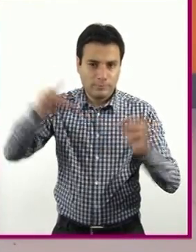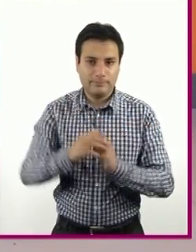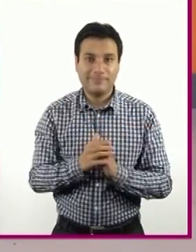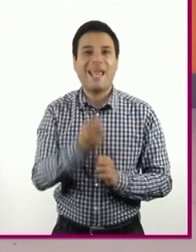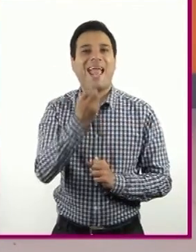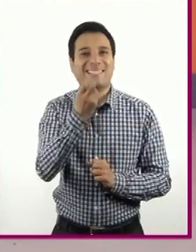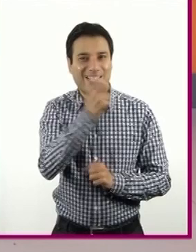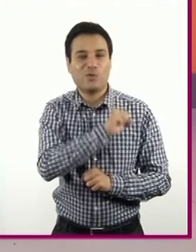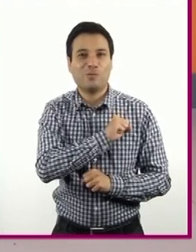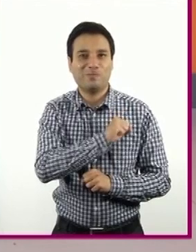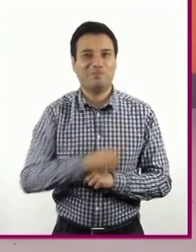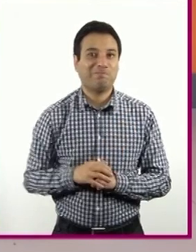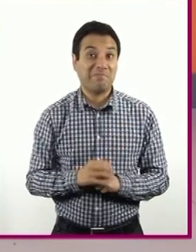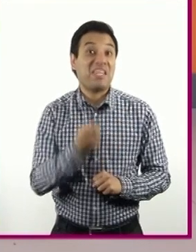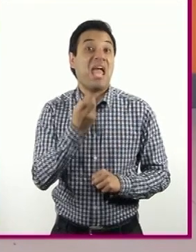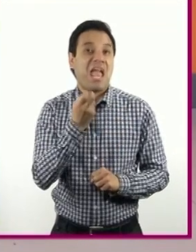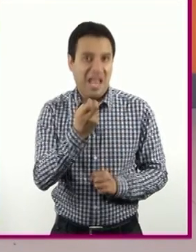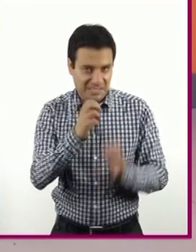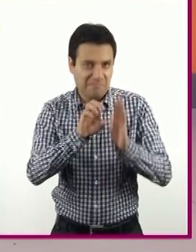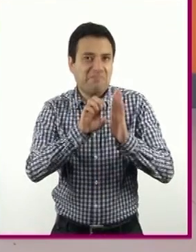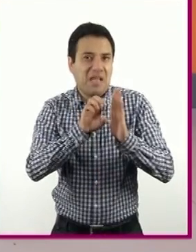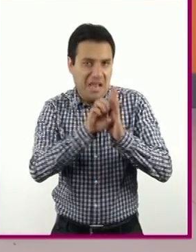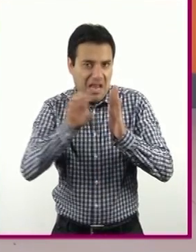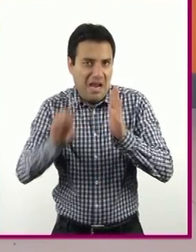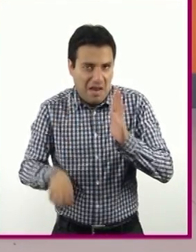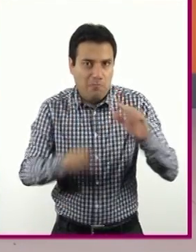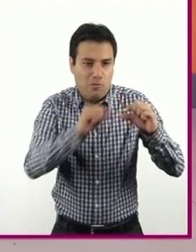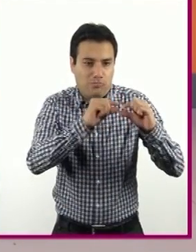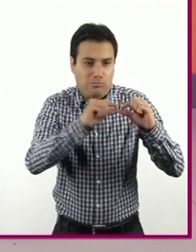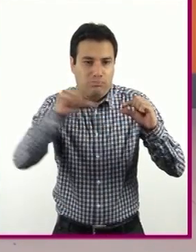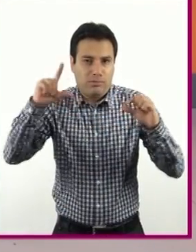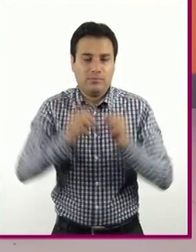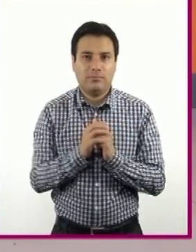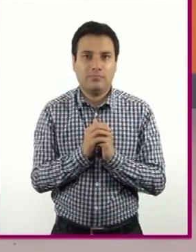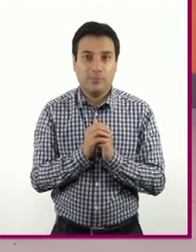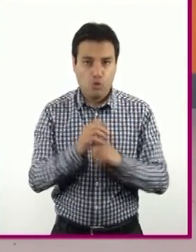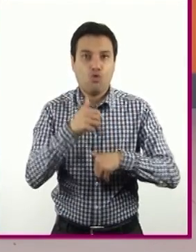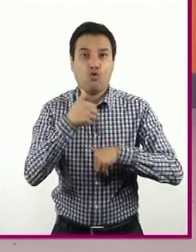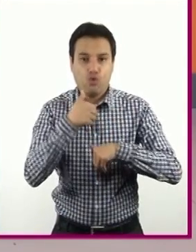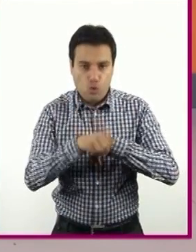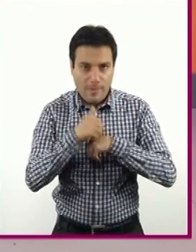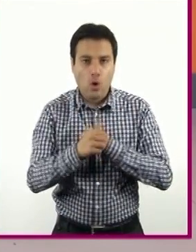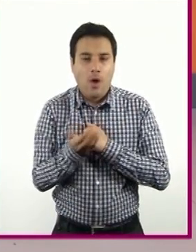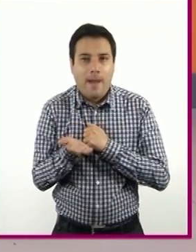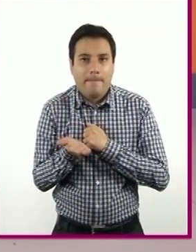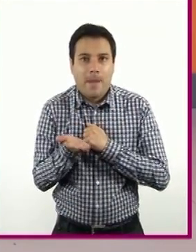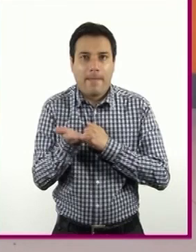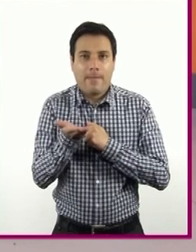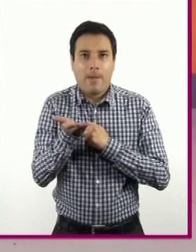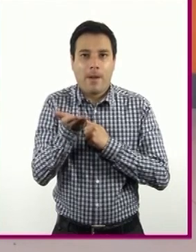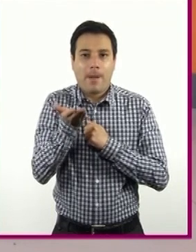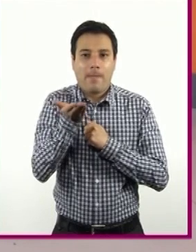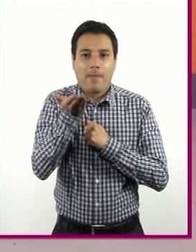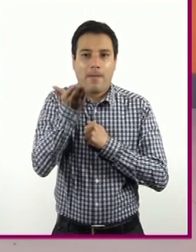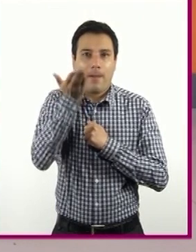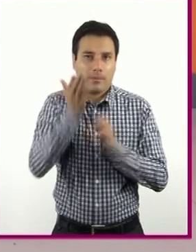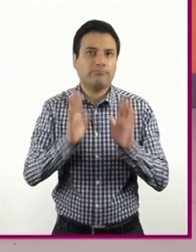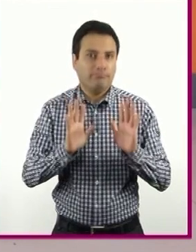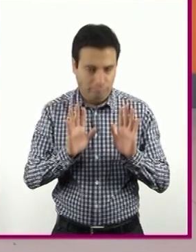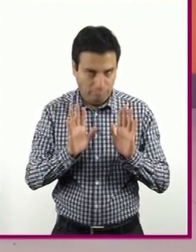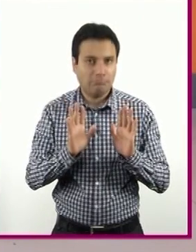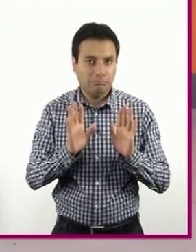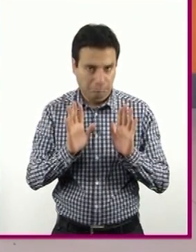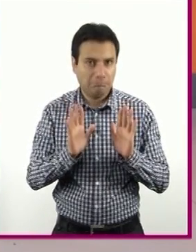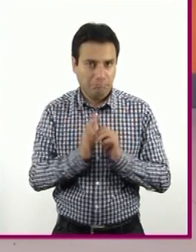Correcto. Esa fue una sucesión numérica creciente. Los números fueron de mayor valor a medida que aumentó